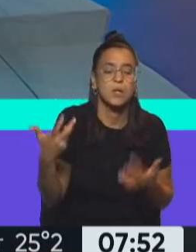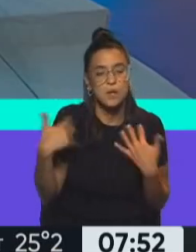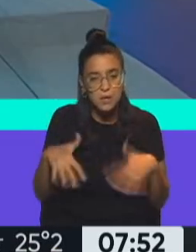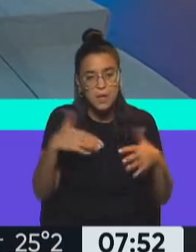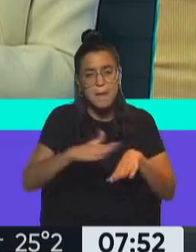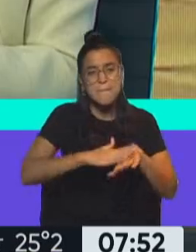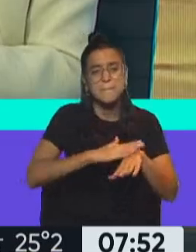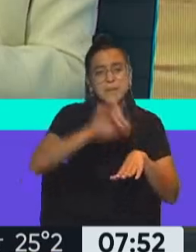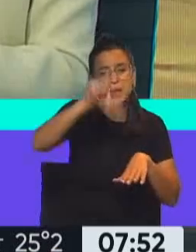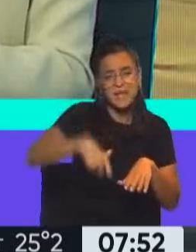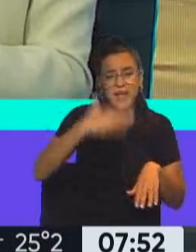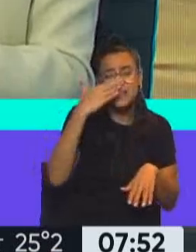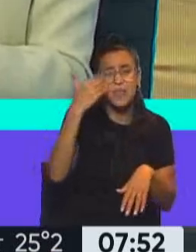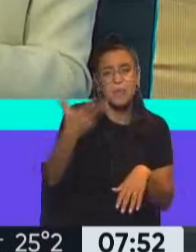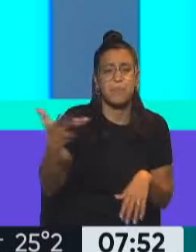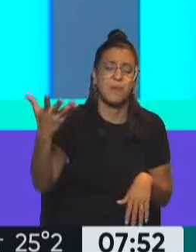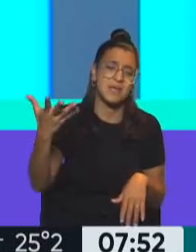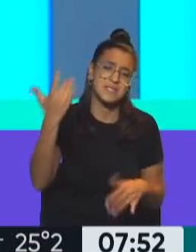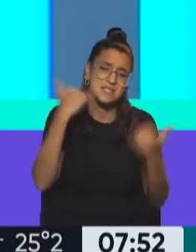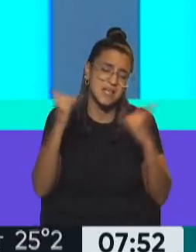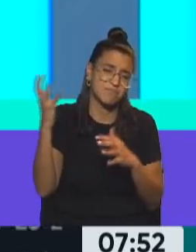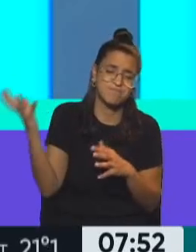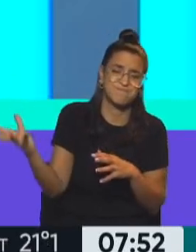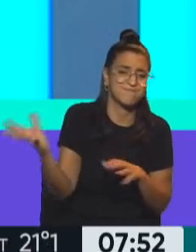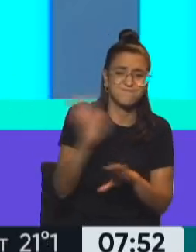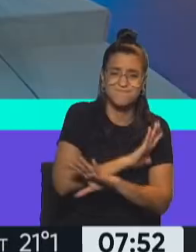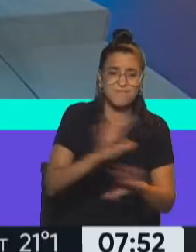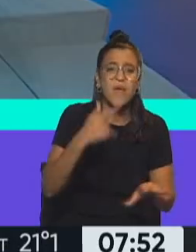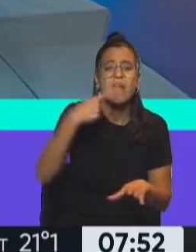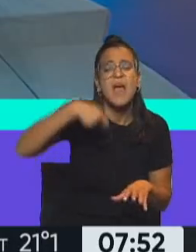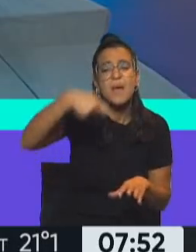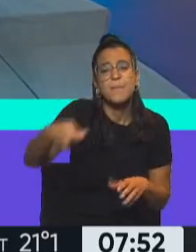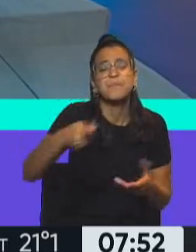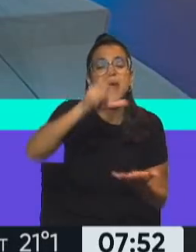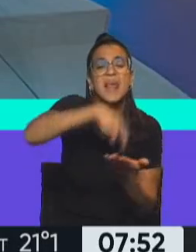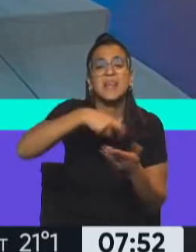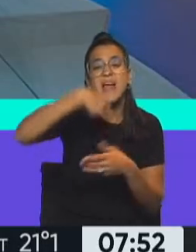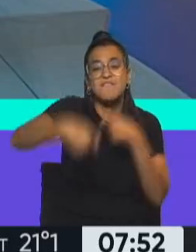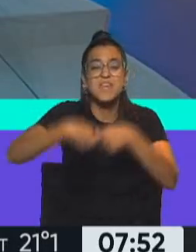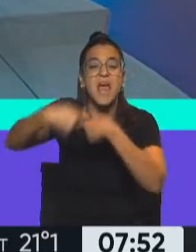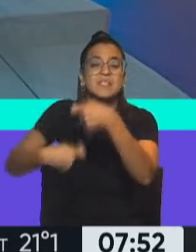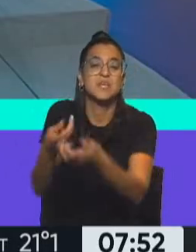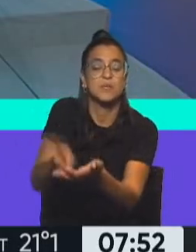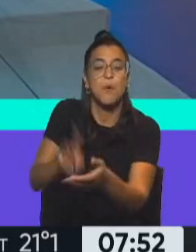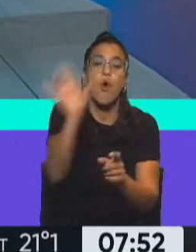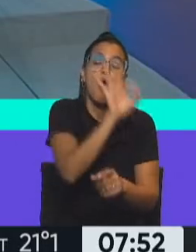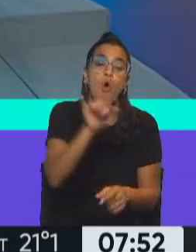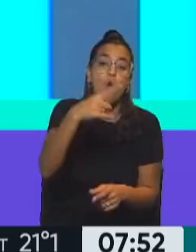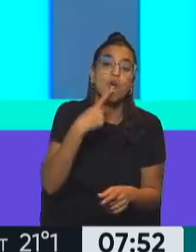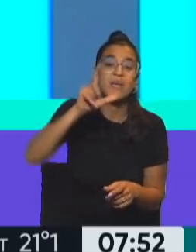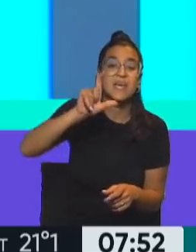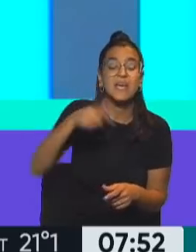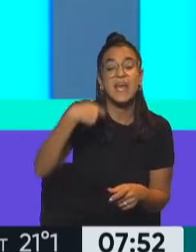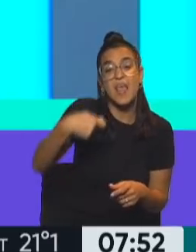ser vivo la tarjeta la tarjeta es una posibilidad que yo le Banco Central o si no te dicen tomar un